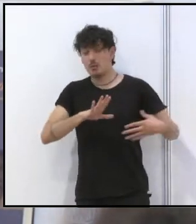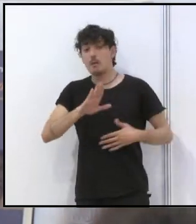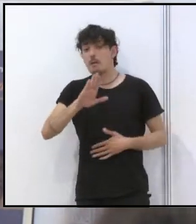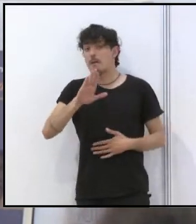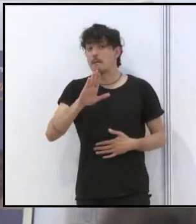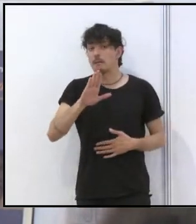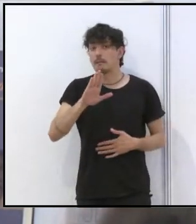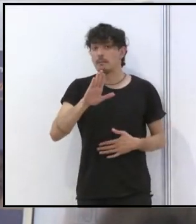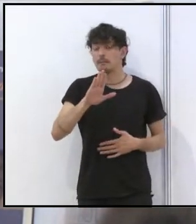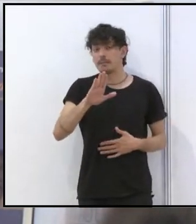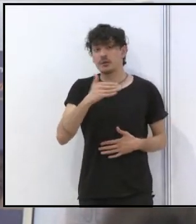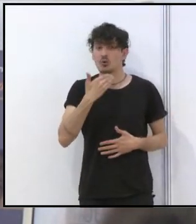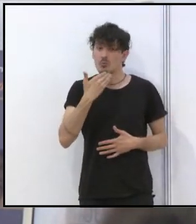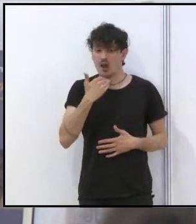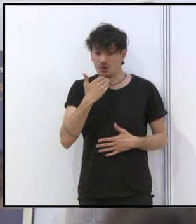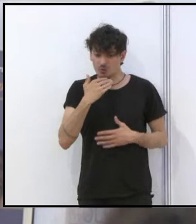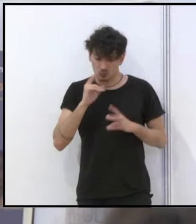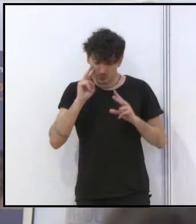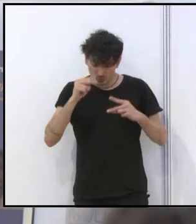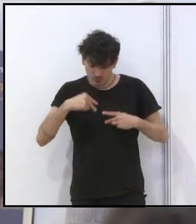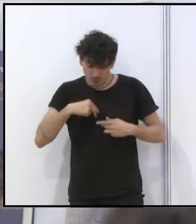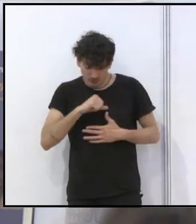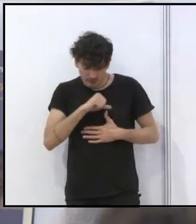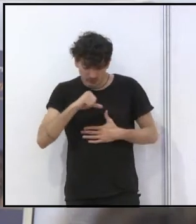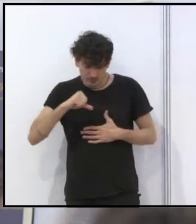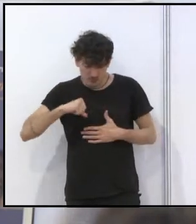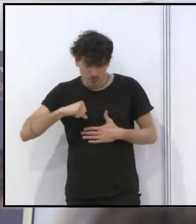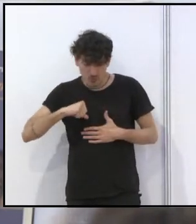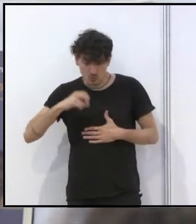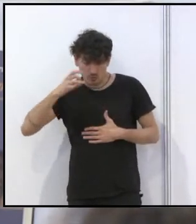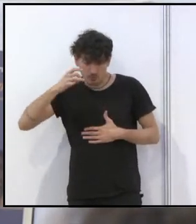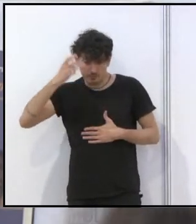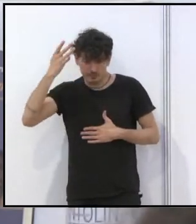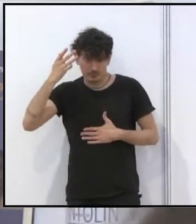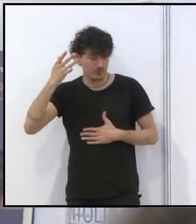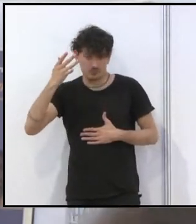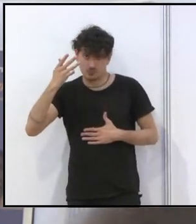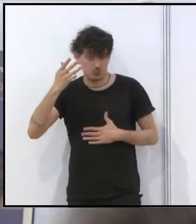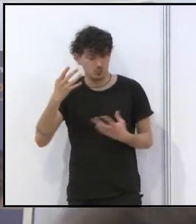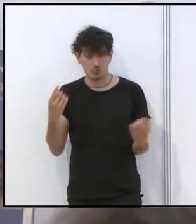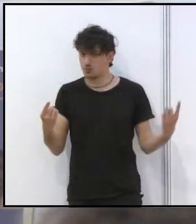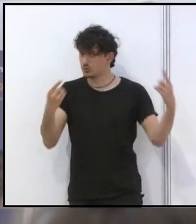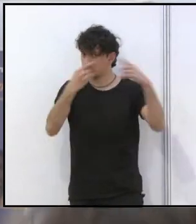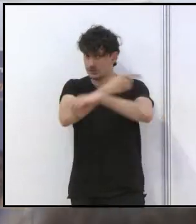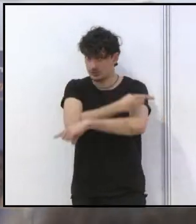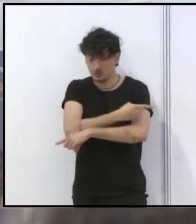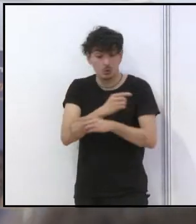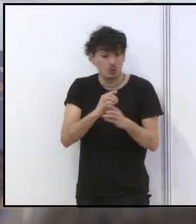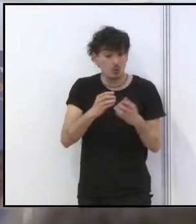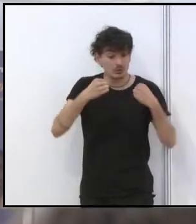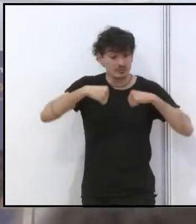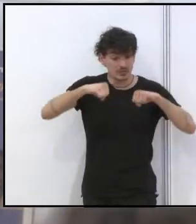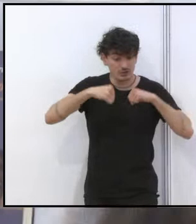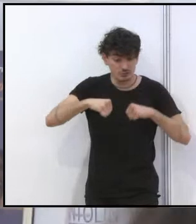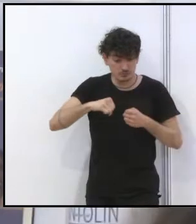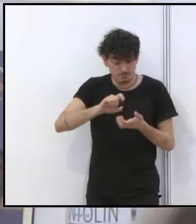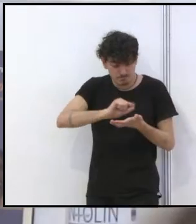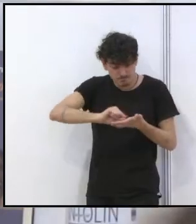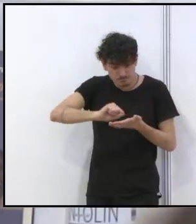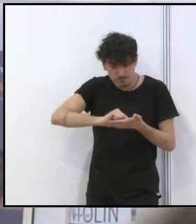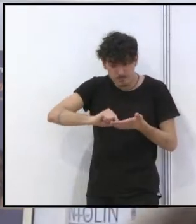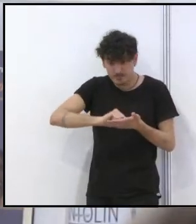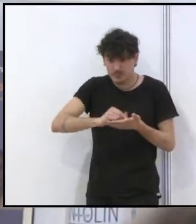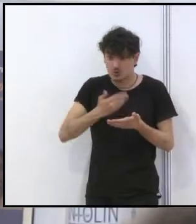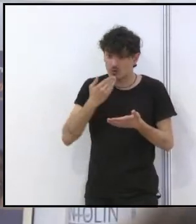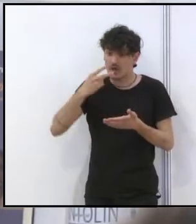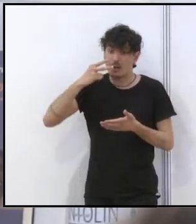de intimismo de autoficción. Todo lo contrario, es un ensayo en el que a partir de lo más